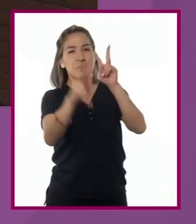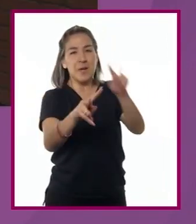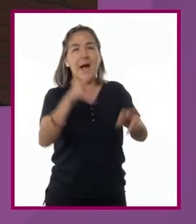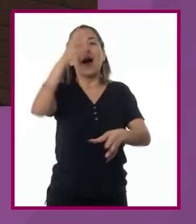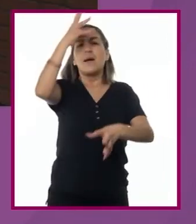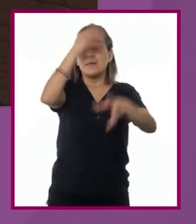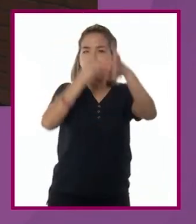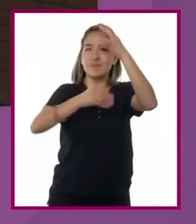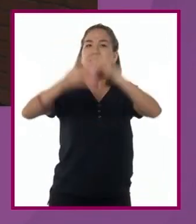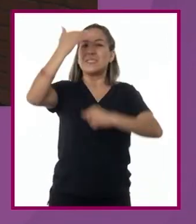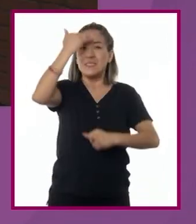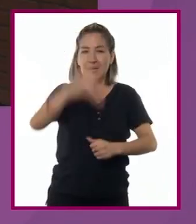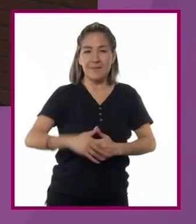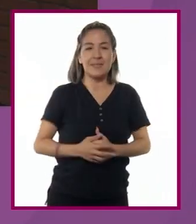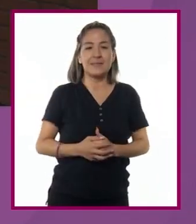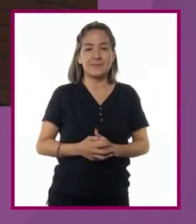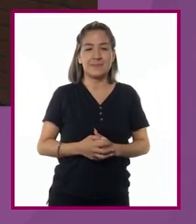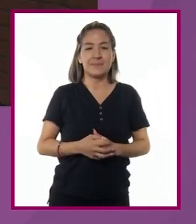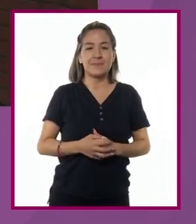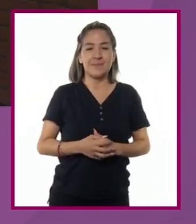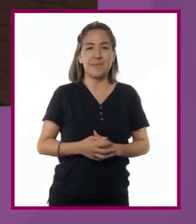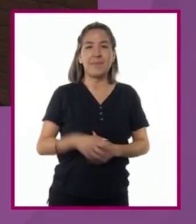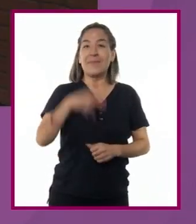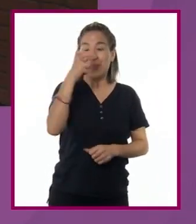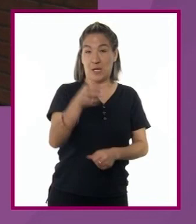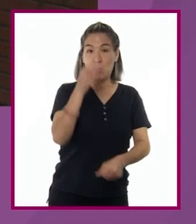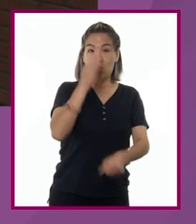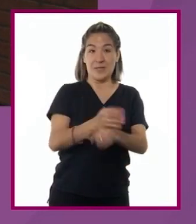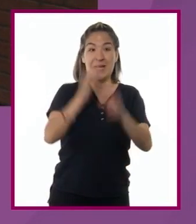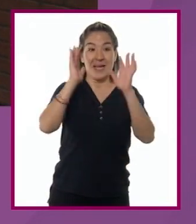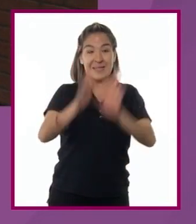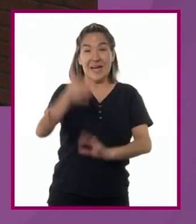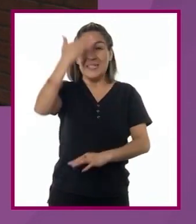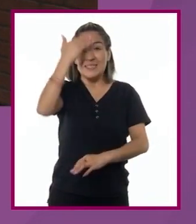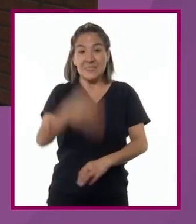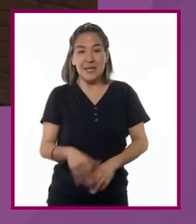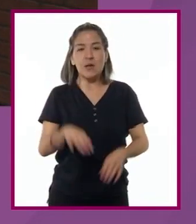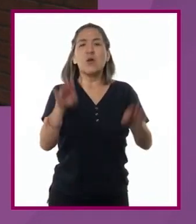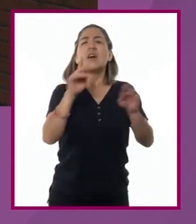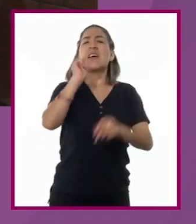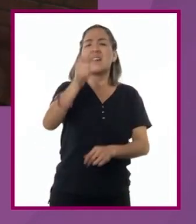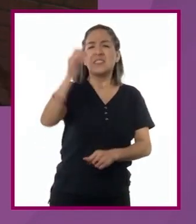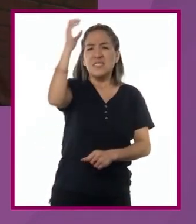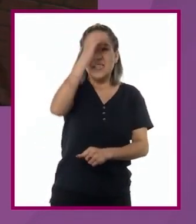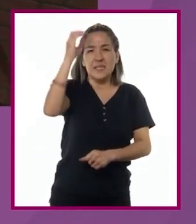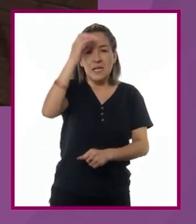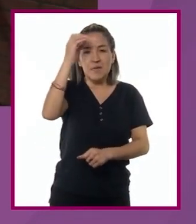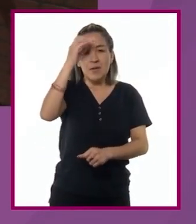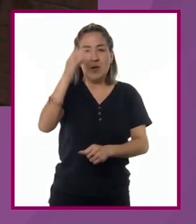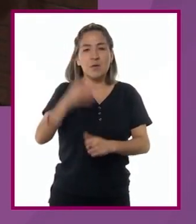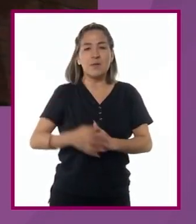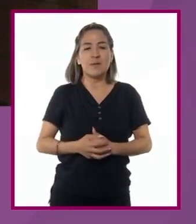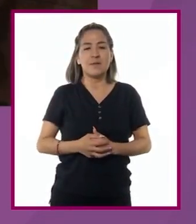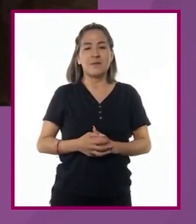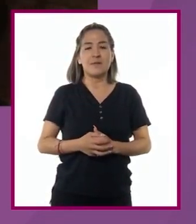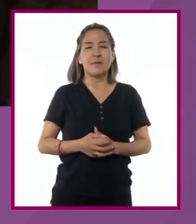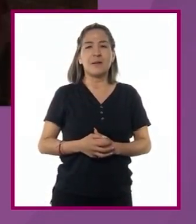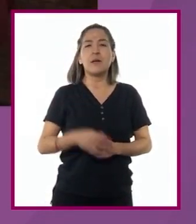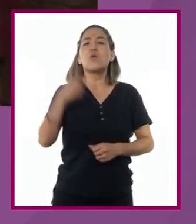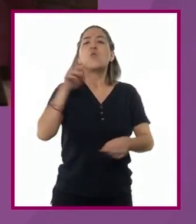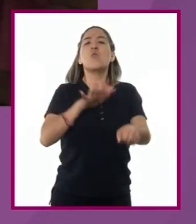Ahora que ya sabemos qué son los textos científicos, ¿Nos podrían decir cuáles son